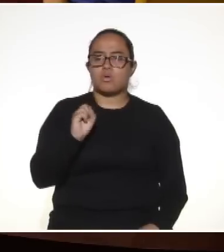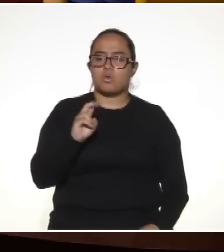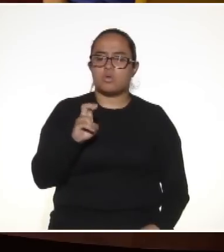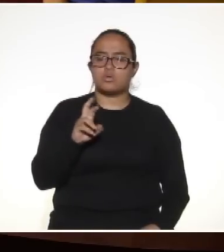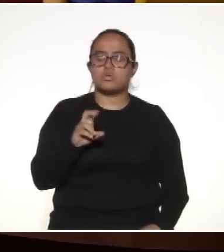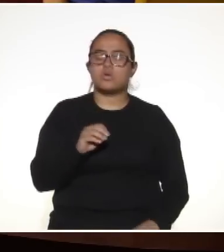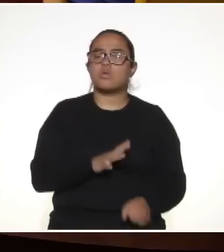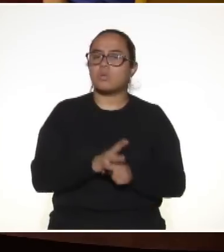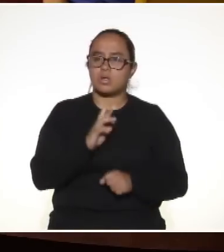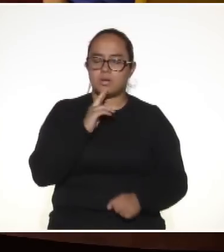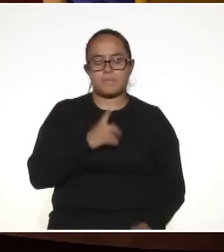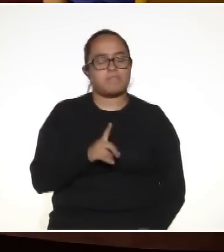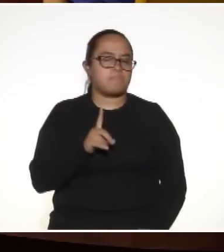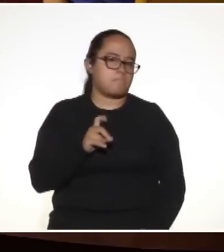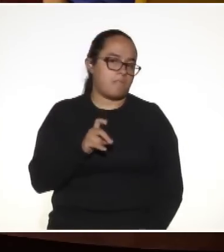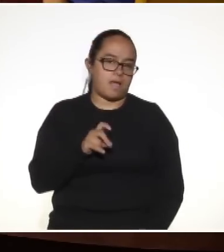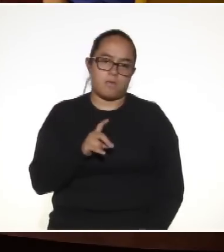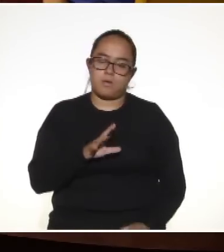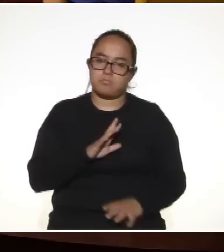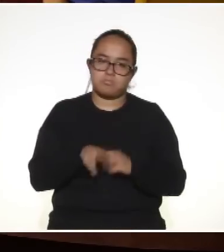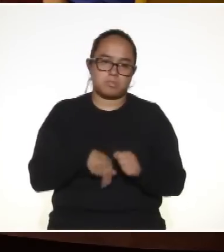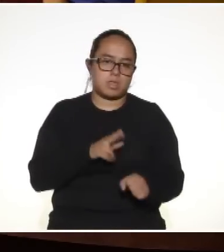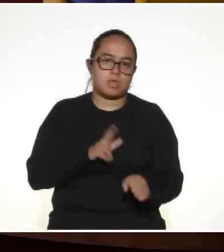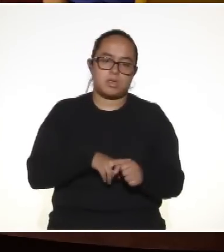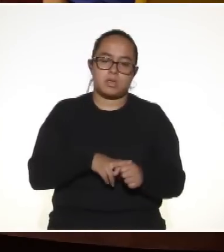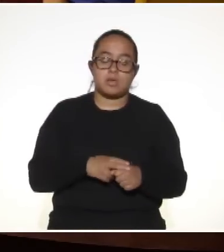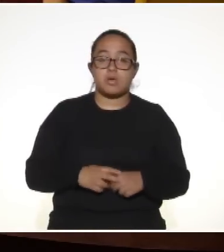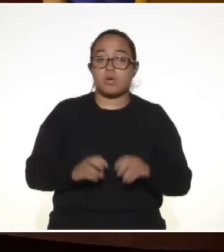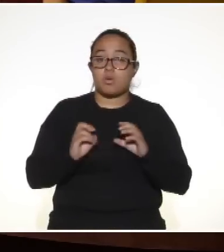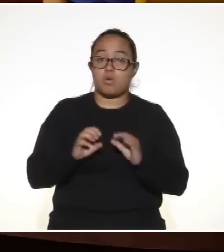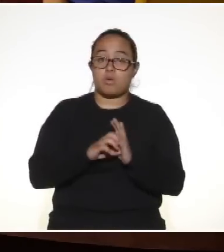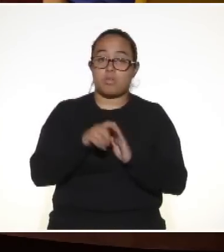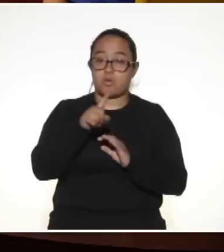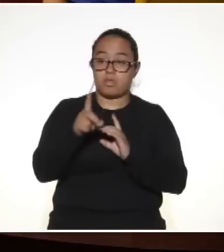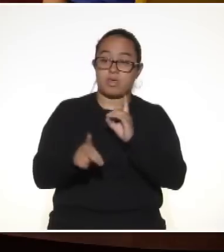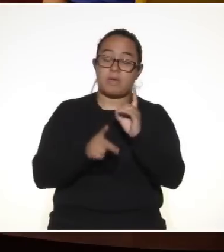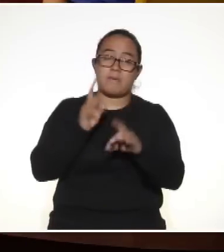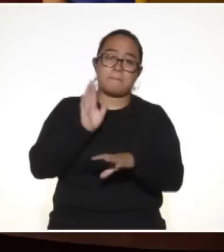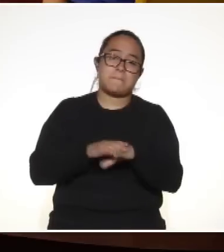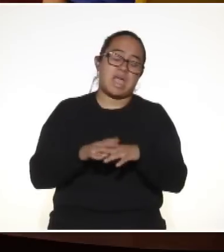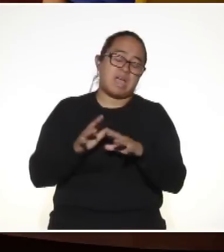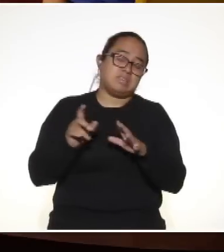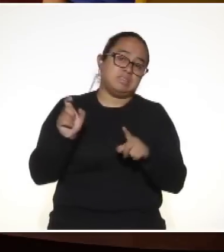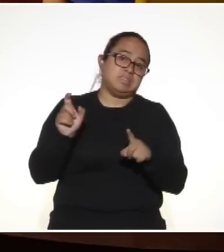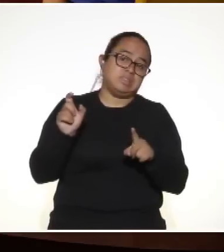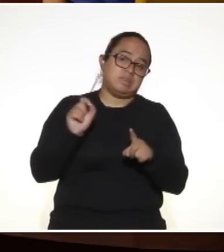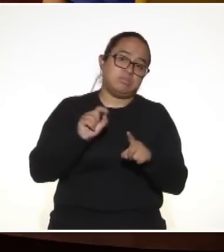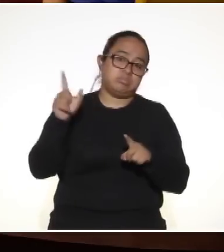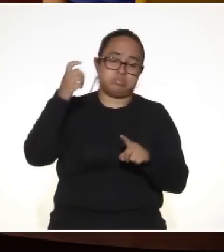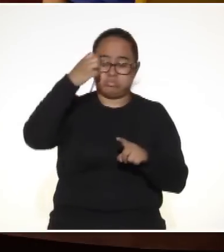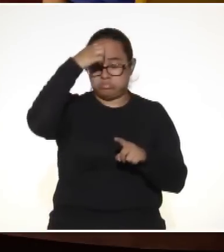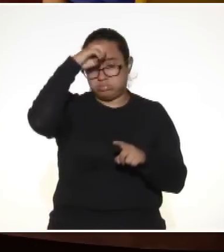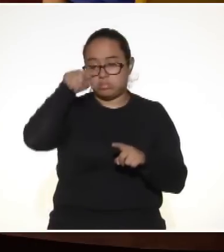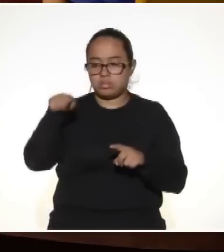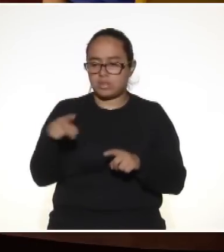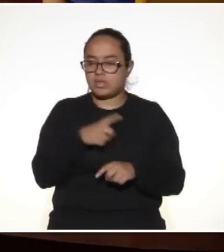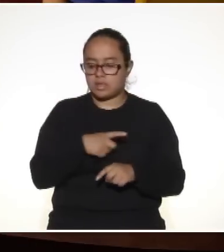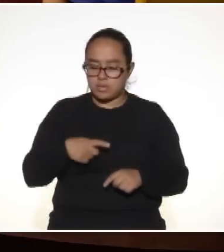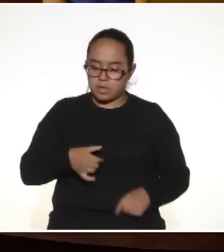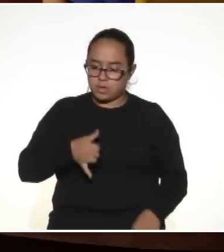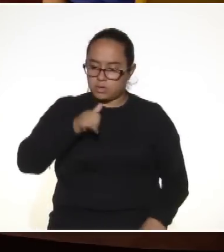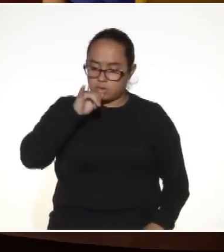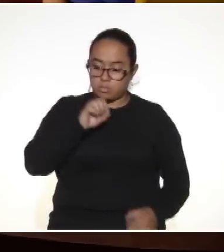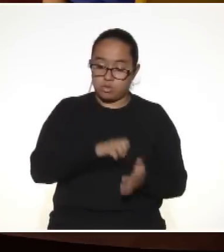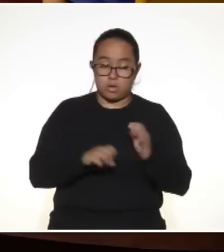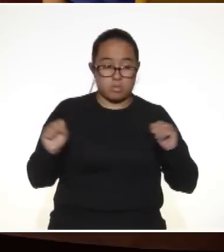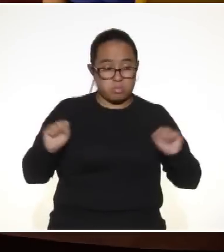Ok, Agua, por favor. A menos que seas un deportista de alto rendimiento, que ellos ya saben específicamente qué es lo que tienen que tomar si van